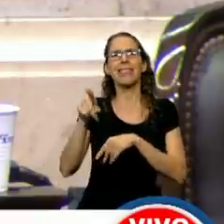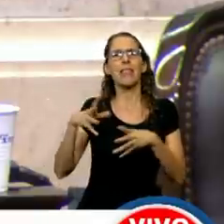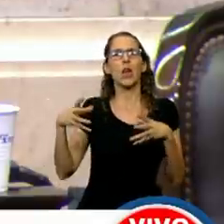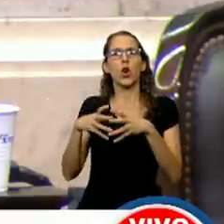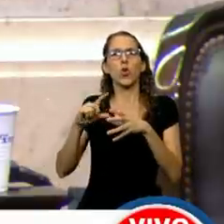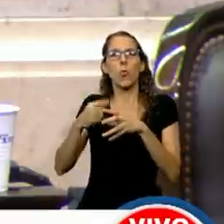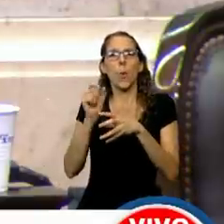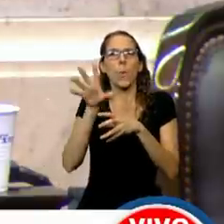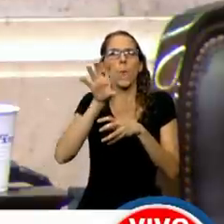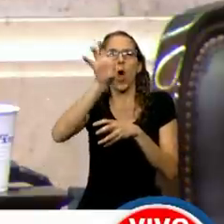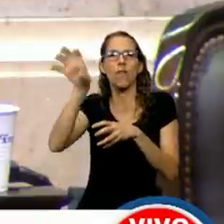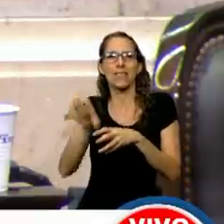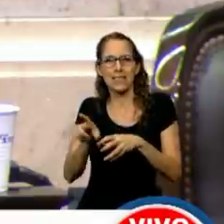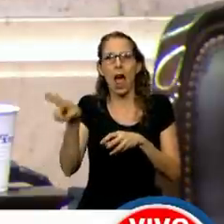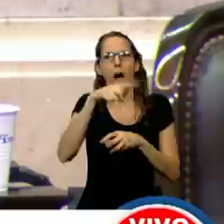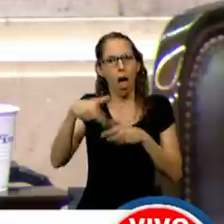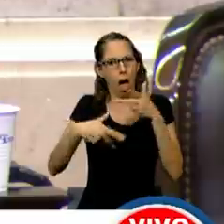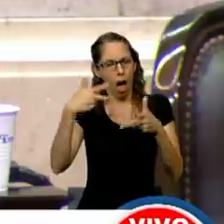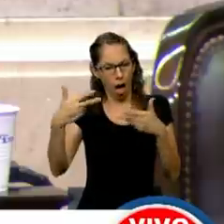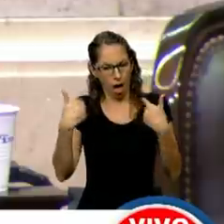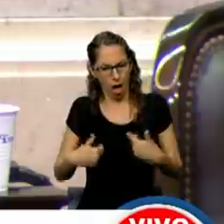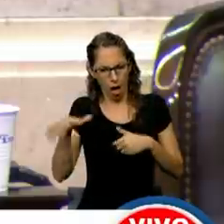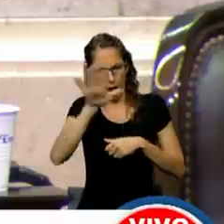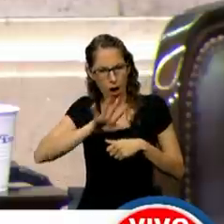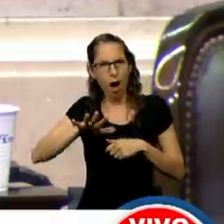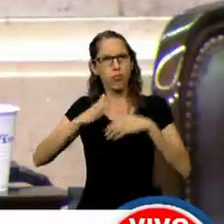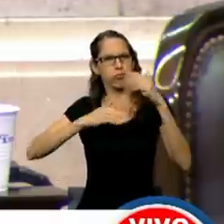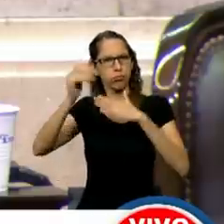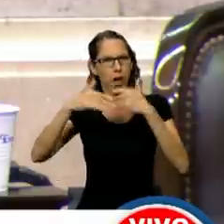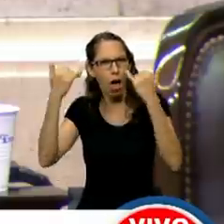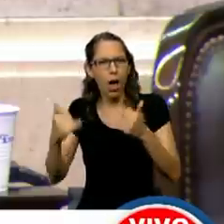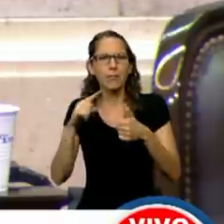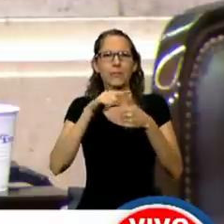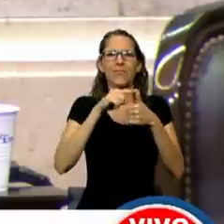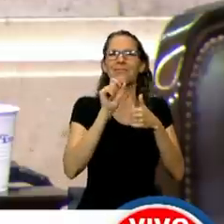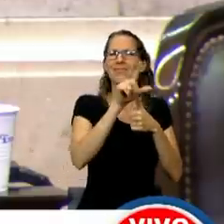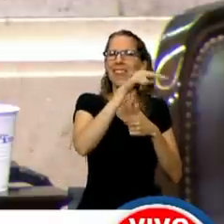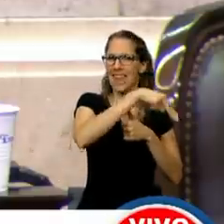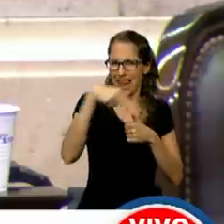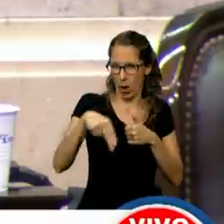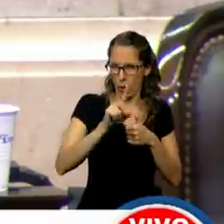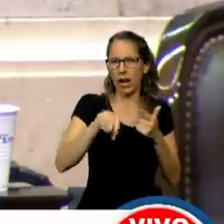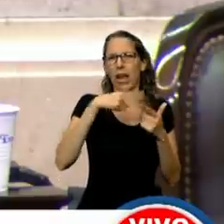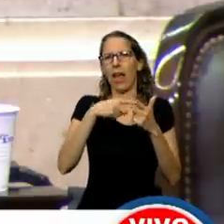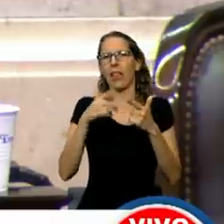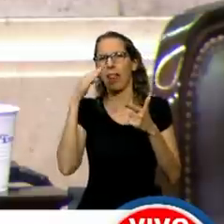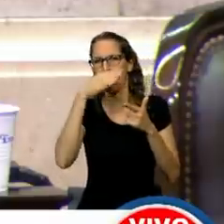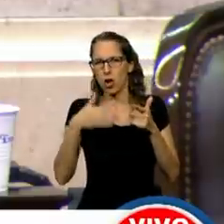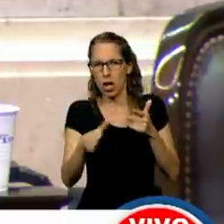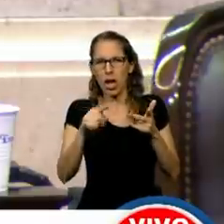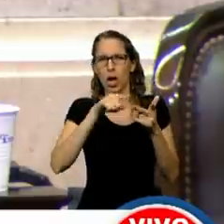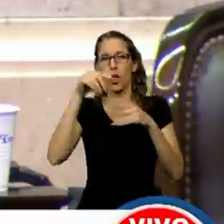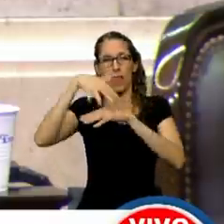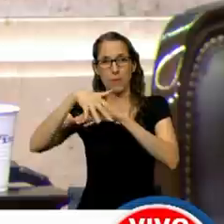que reivindicaron las obras para sus distritos uno de ellos fue de neuquén también de rionegro también de misiones